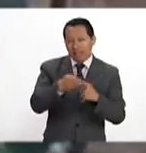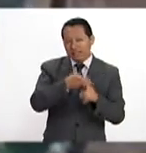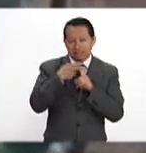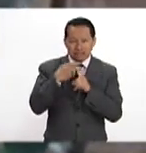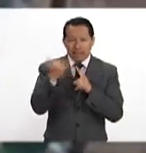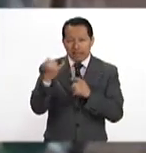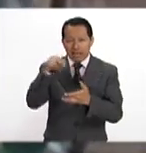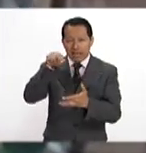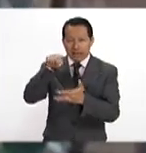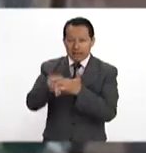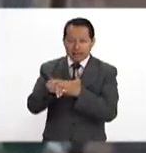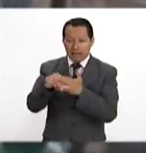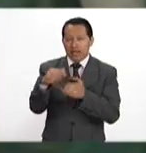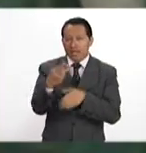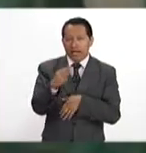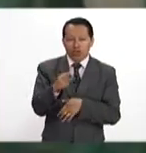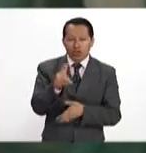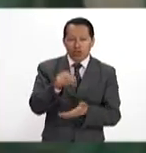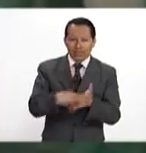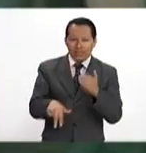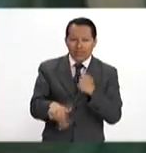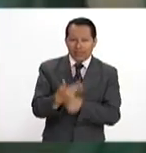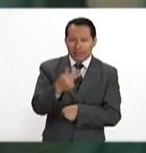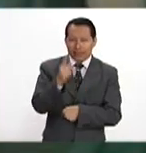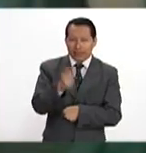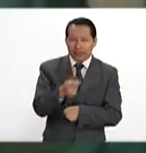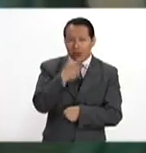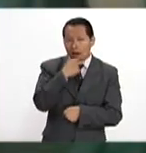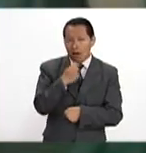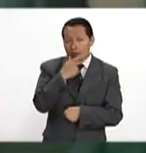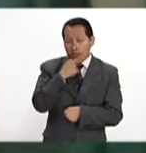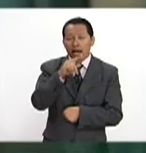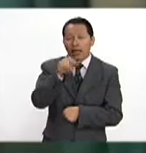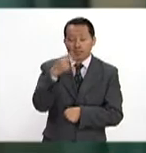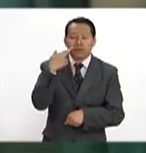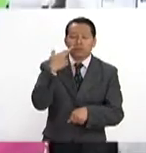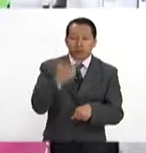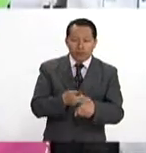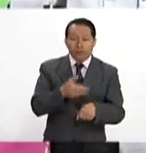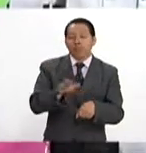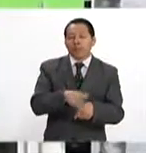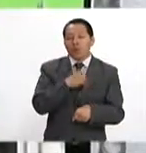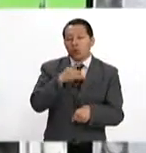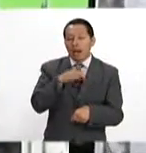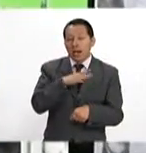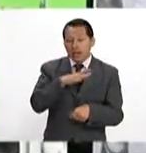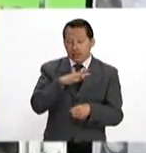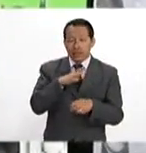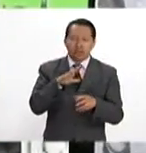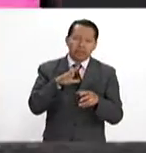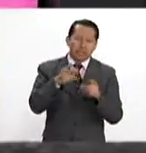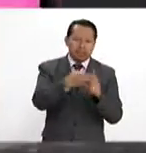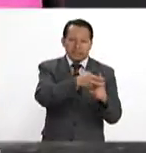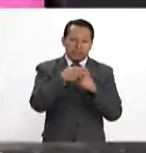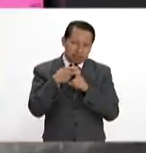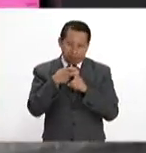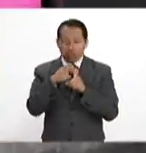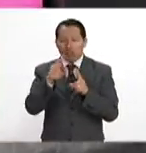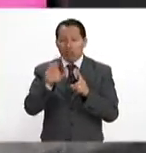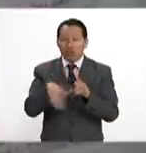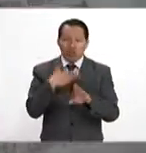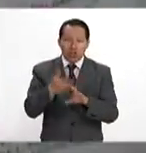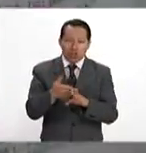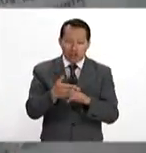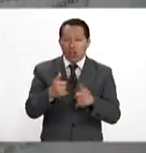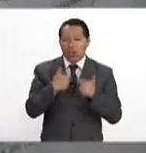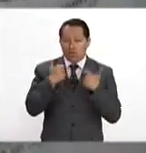y asesinados en mayo del 2013. El hombre fue encontrado responsable por el delito de privación ilegal de la libertad contra un menor